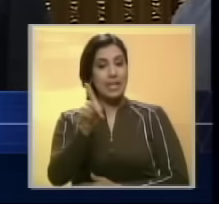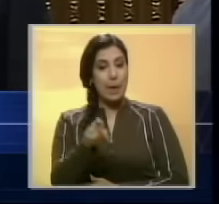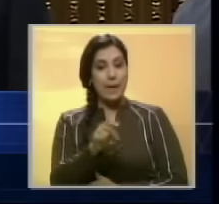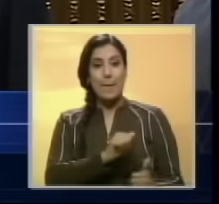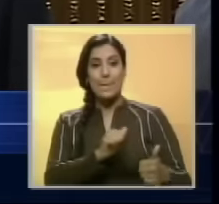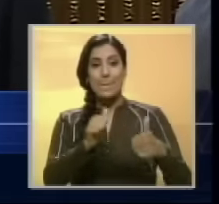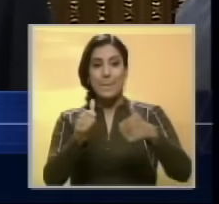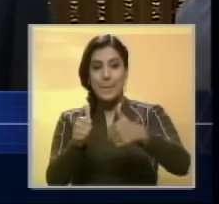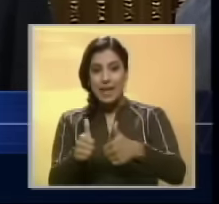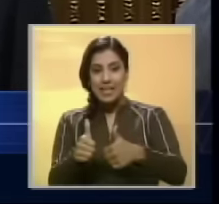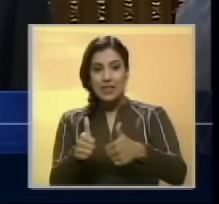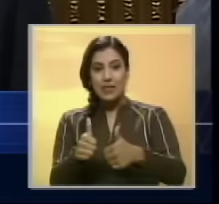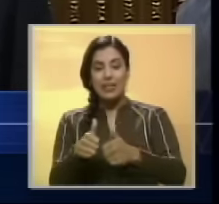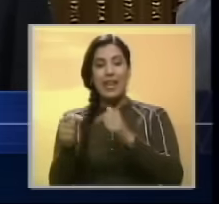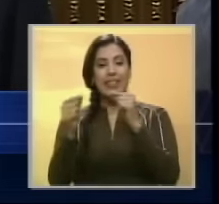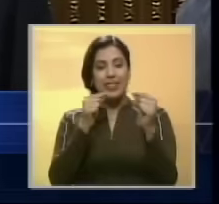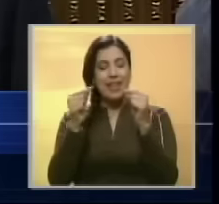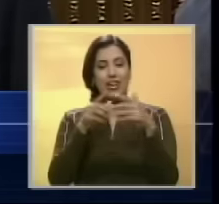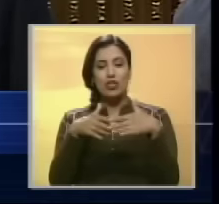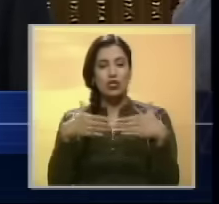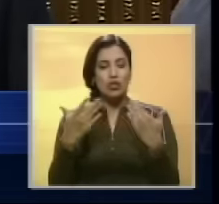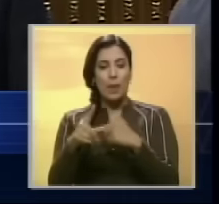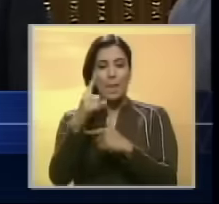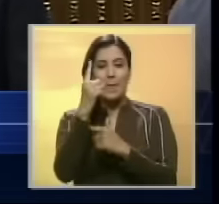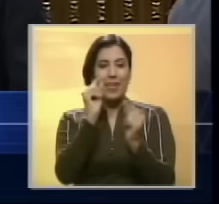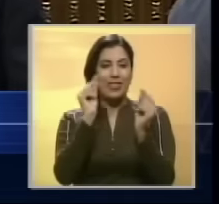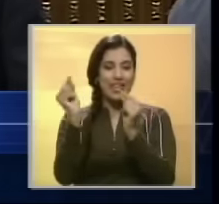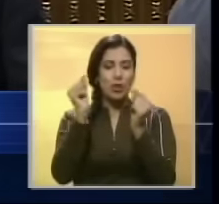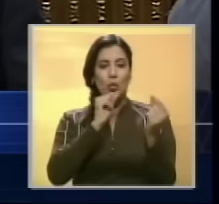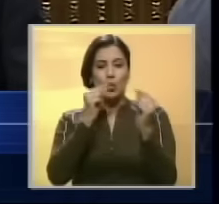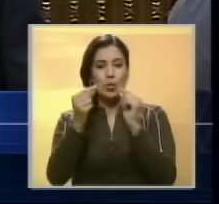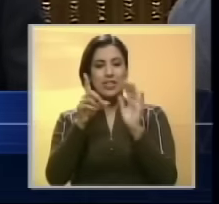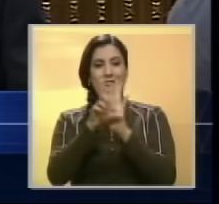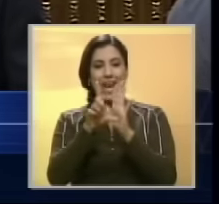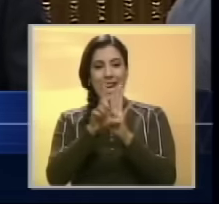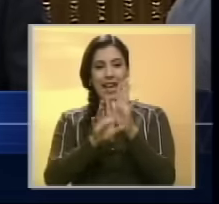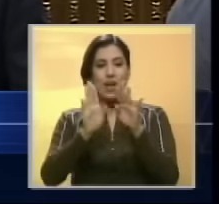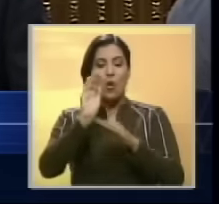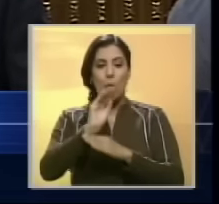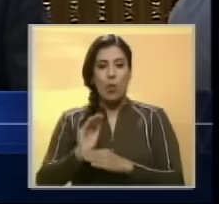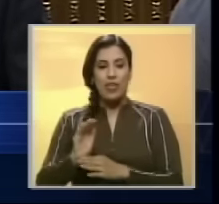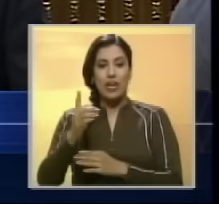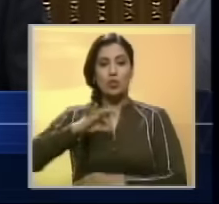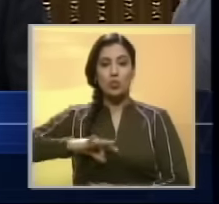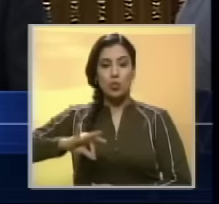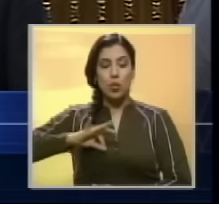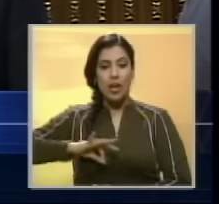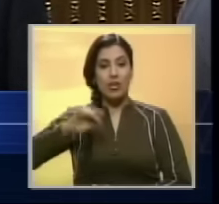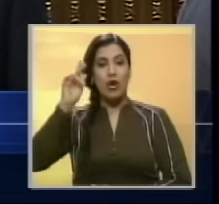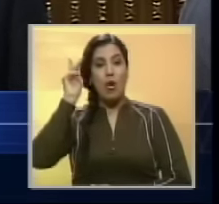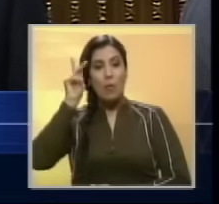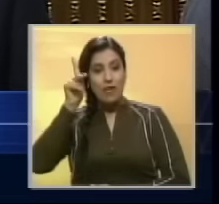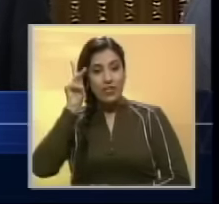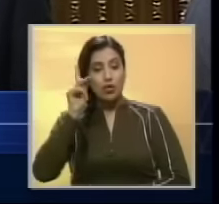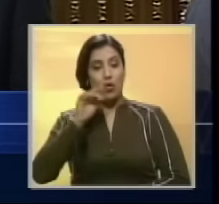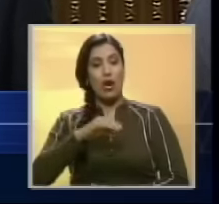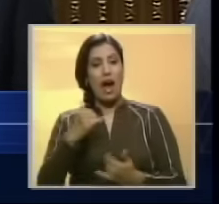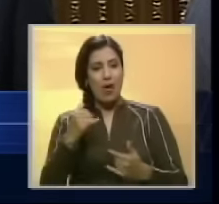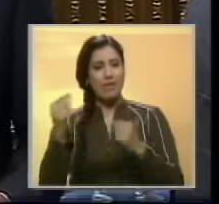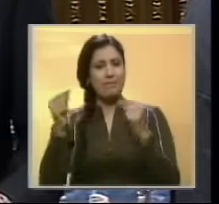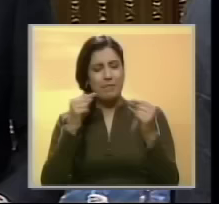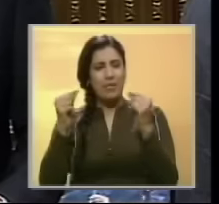empezó el debate sobre la primera discusión de la ley de protección del salario de la profesión docente Esto fue un